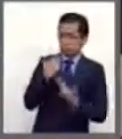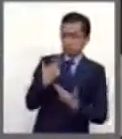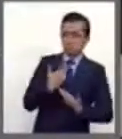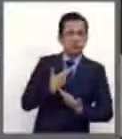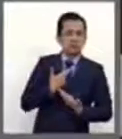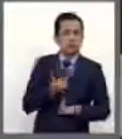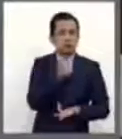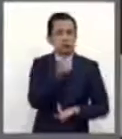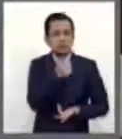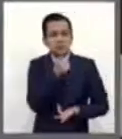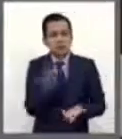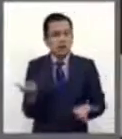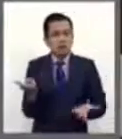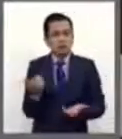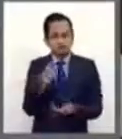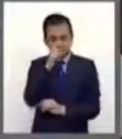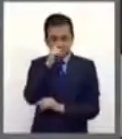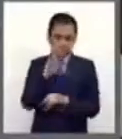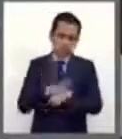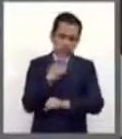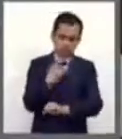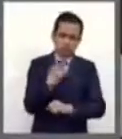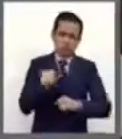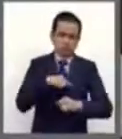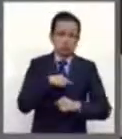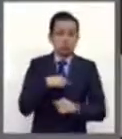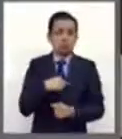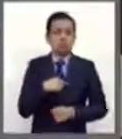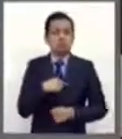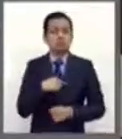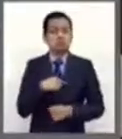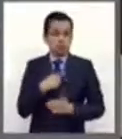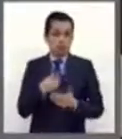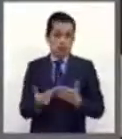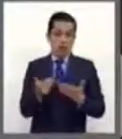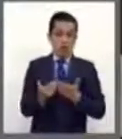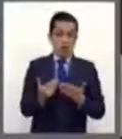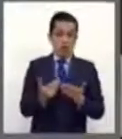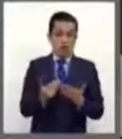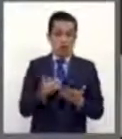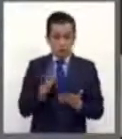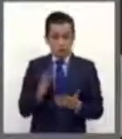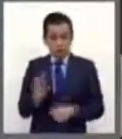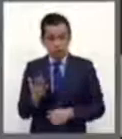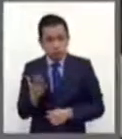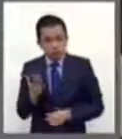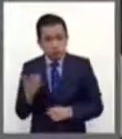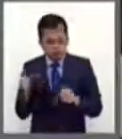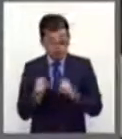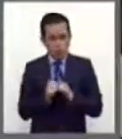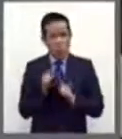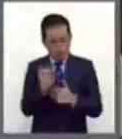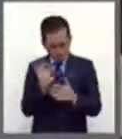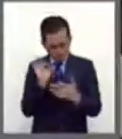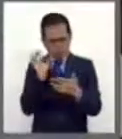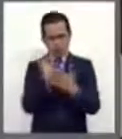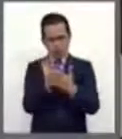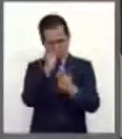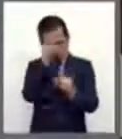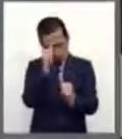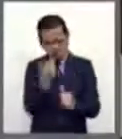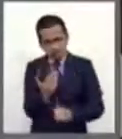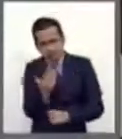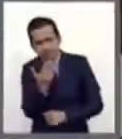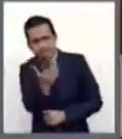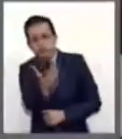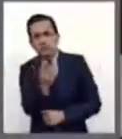respuesta. Por lo anterior, también hice una solicitud a través de un punto de acuerdo para